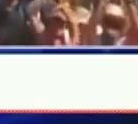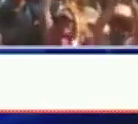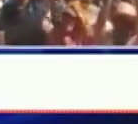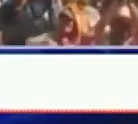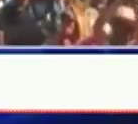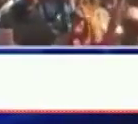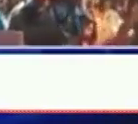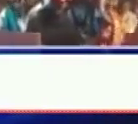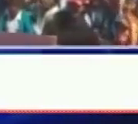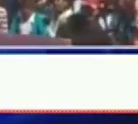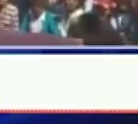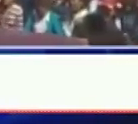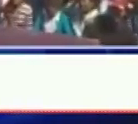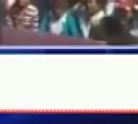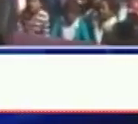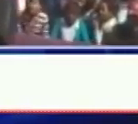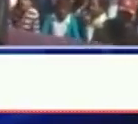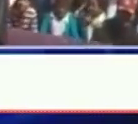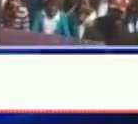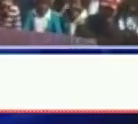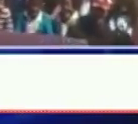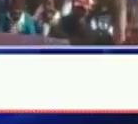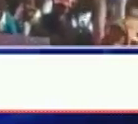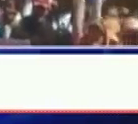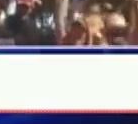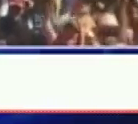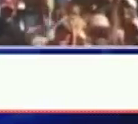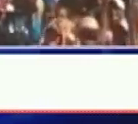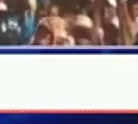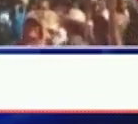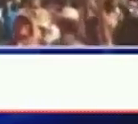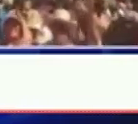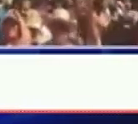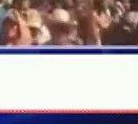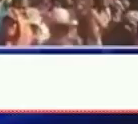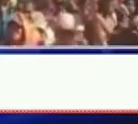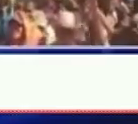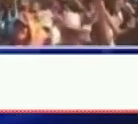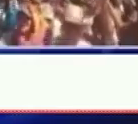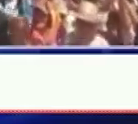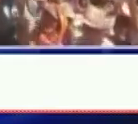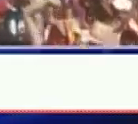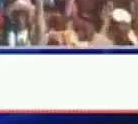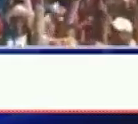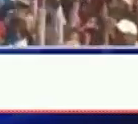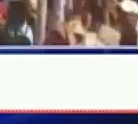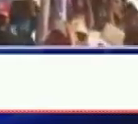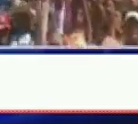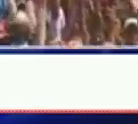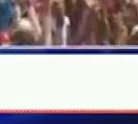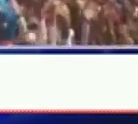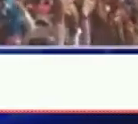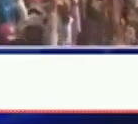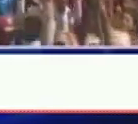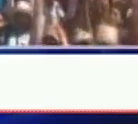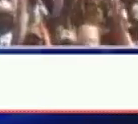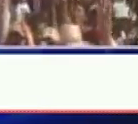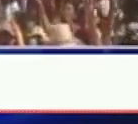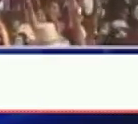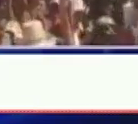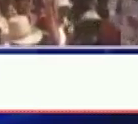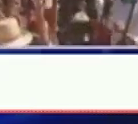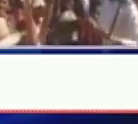todo el pueblo de paraguachón en la calle el pueblo wayúu gracias por su saludo a esta mujer guay o me llegan sus